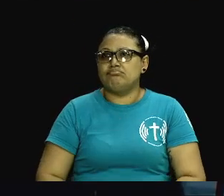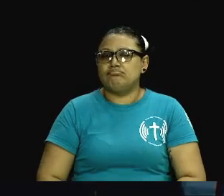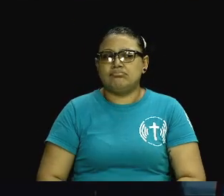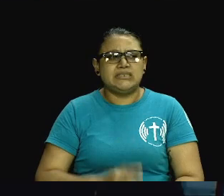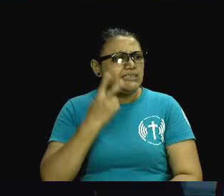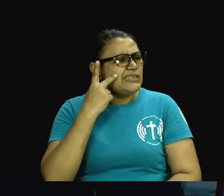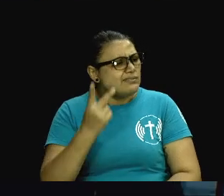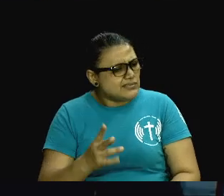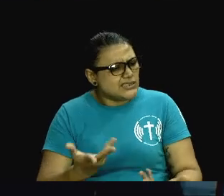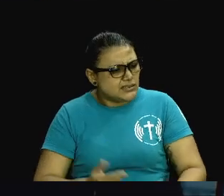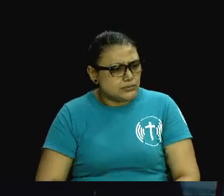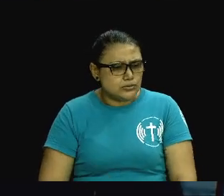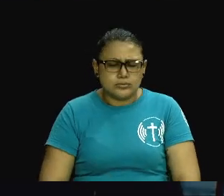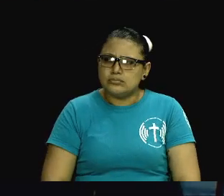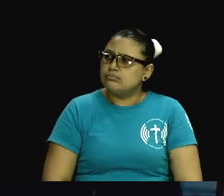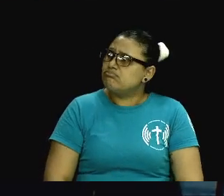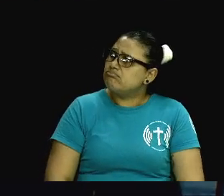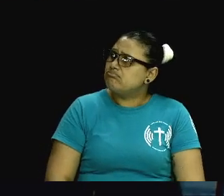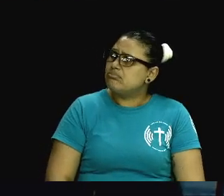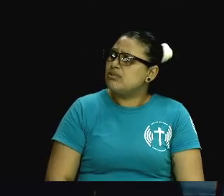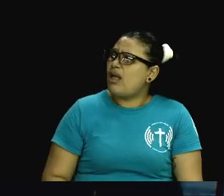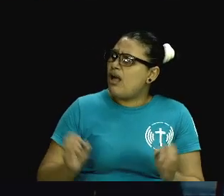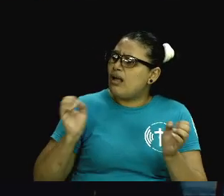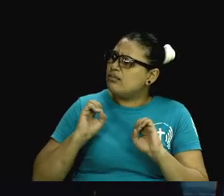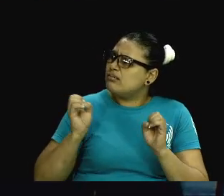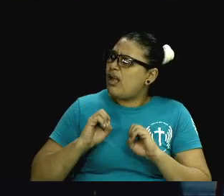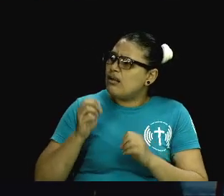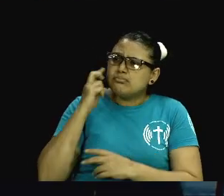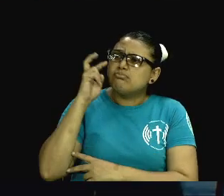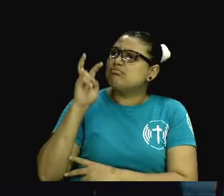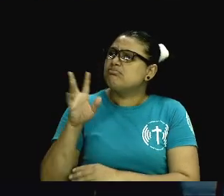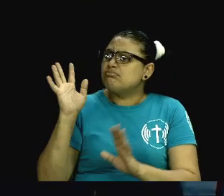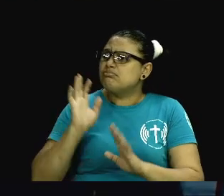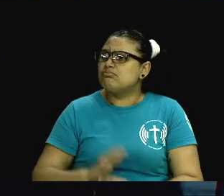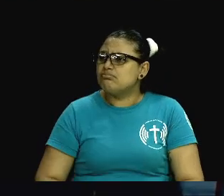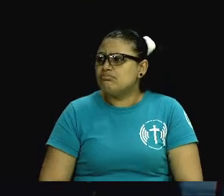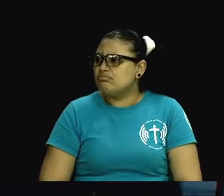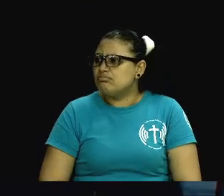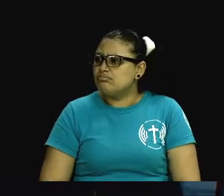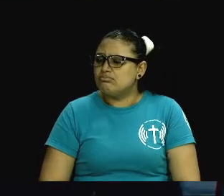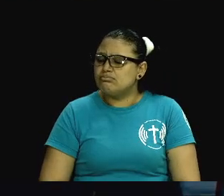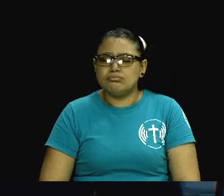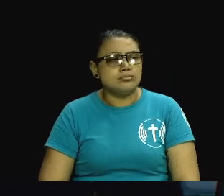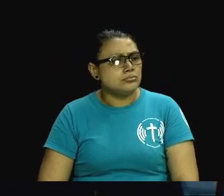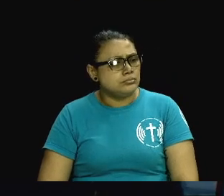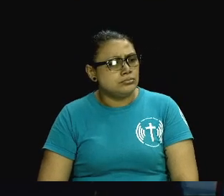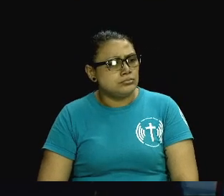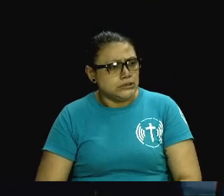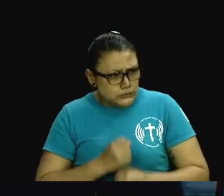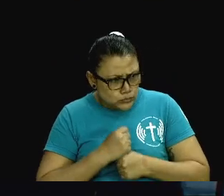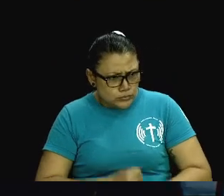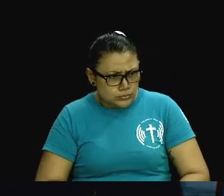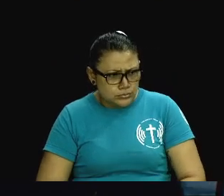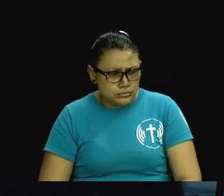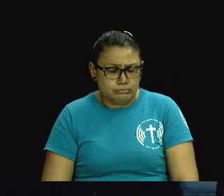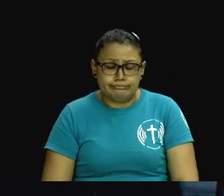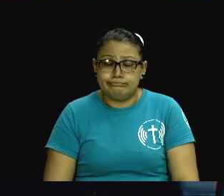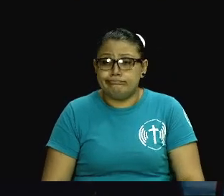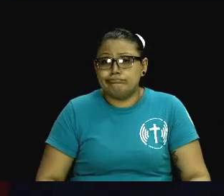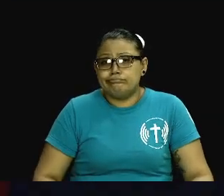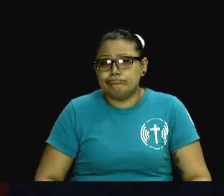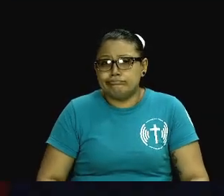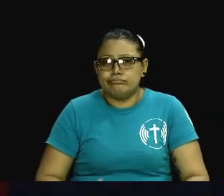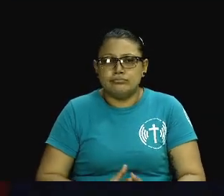y que viste vos nada es que yo no veo nada seguir eso nos dice dios en esta